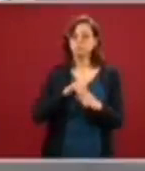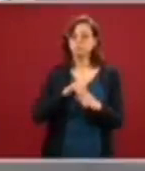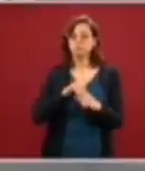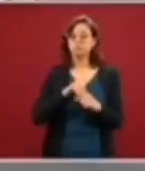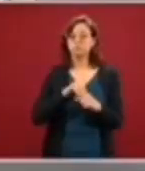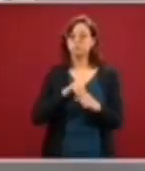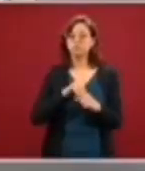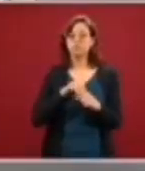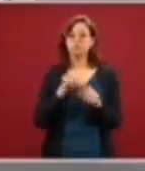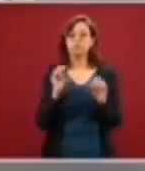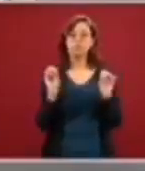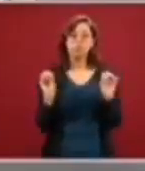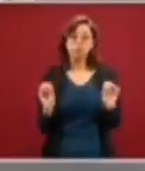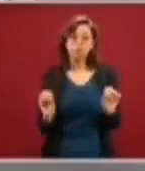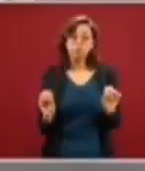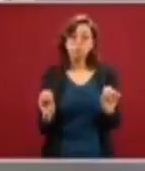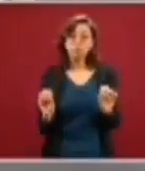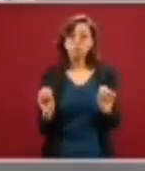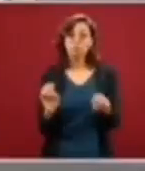o